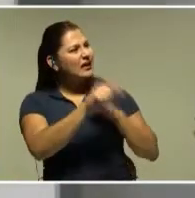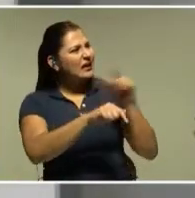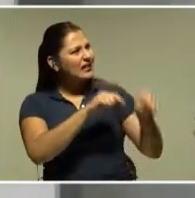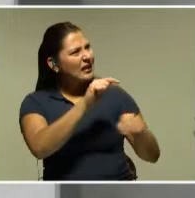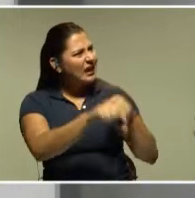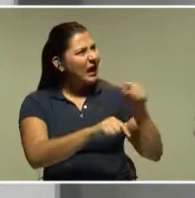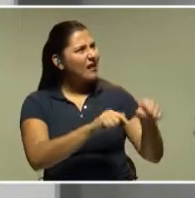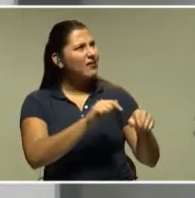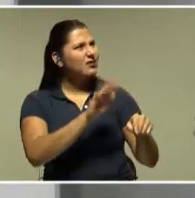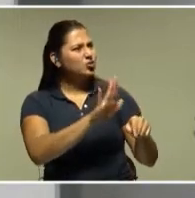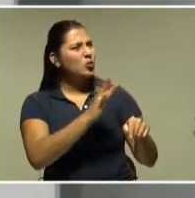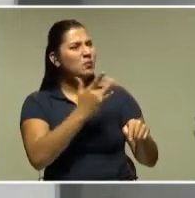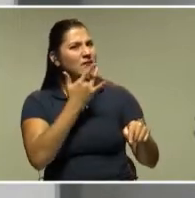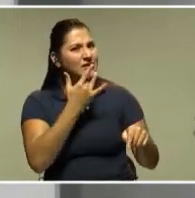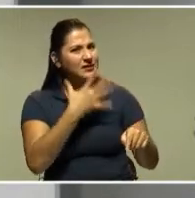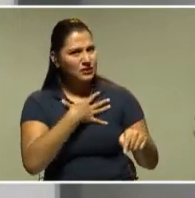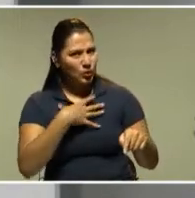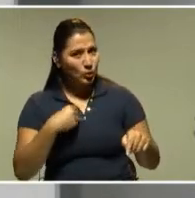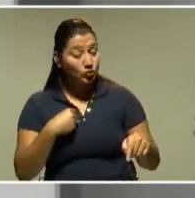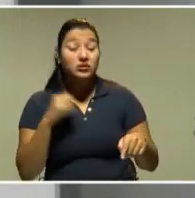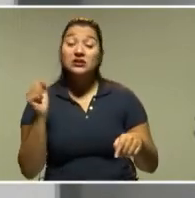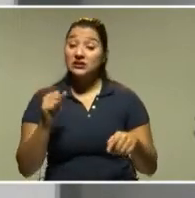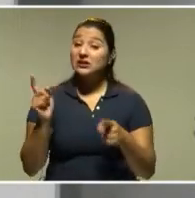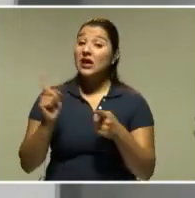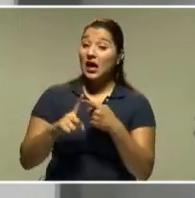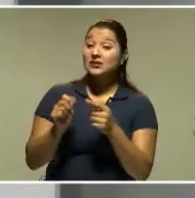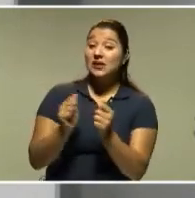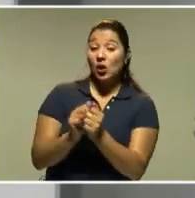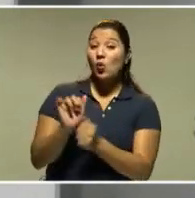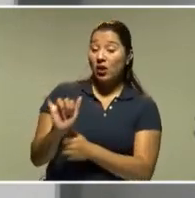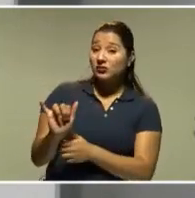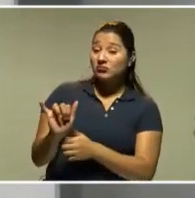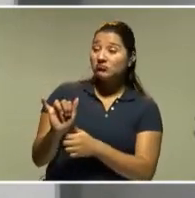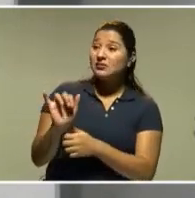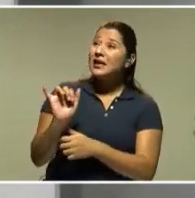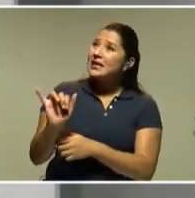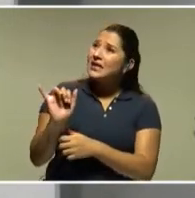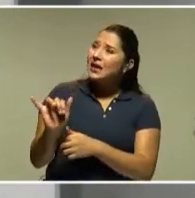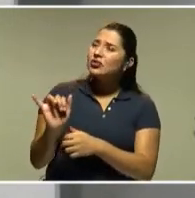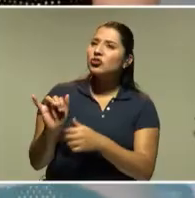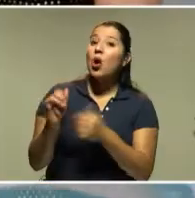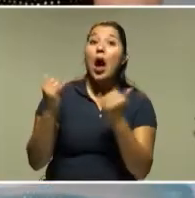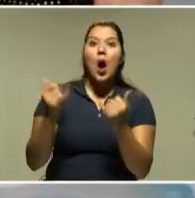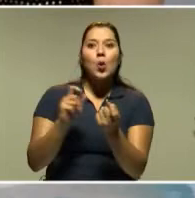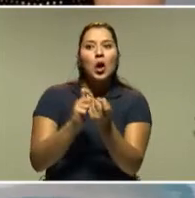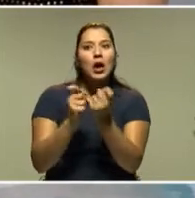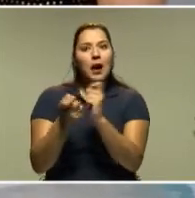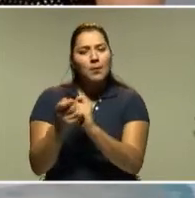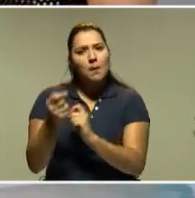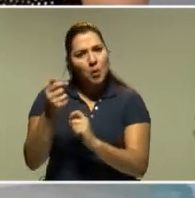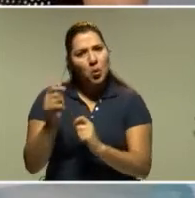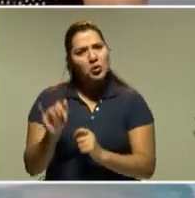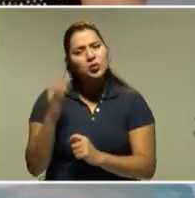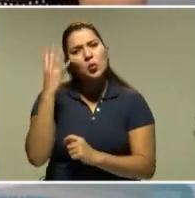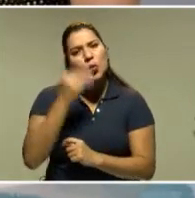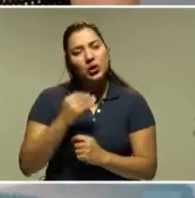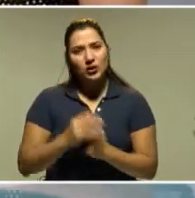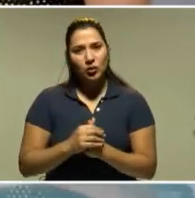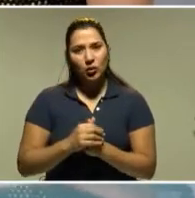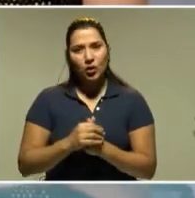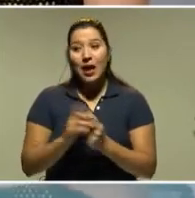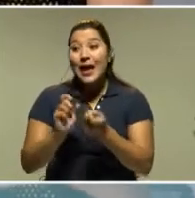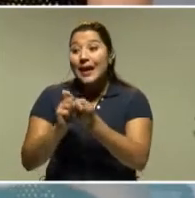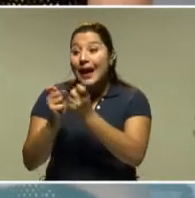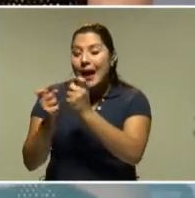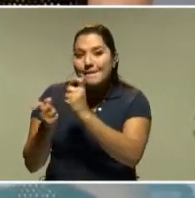demás. Claro. Gusto. Sí, se metían hasta con eso. Y eso va cambiando. Yo digo, eso es lo bonito de ahorita. Como te dije, cambiar